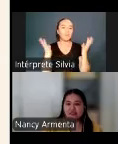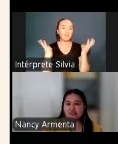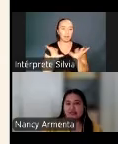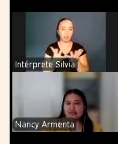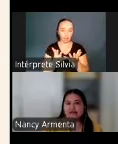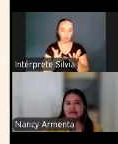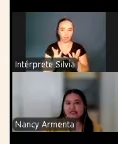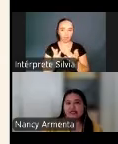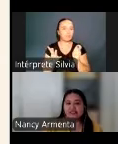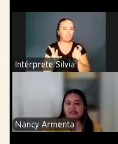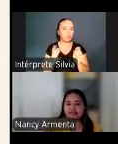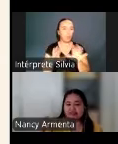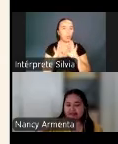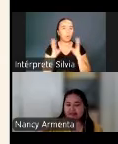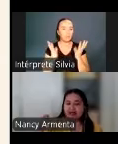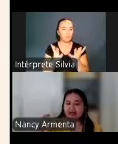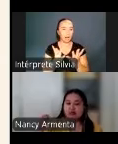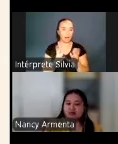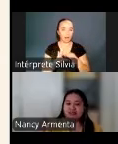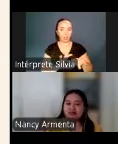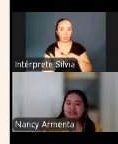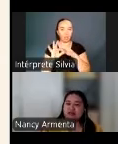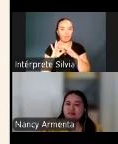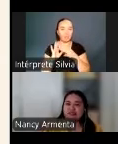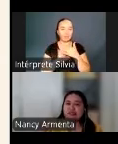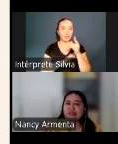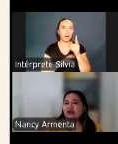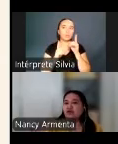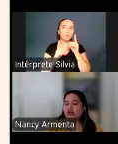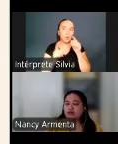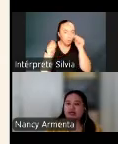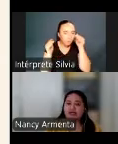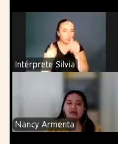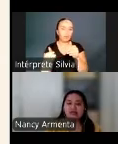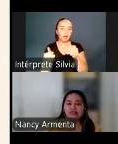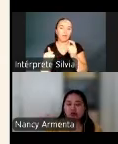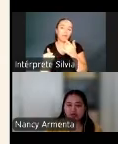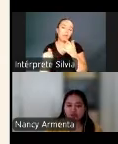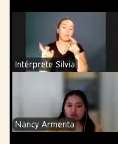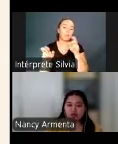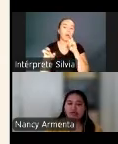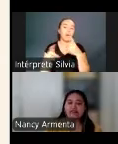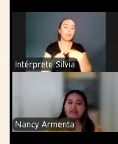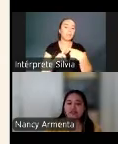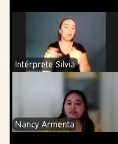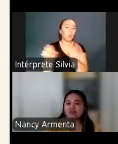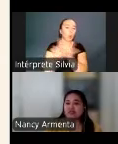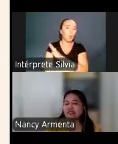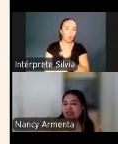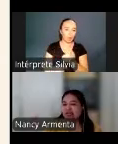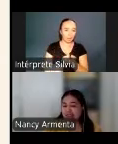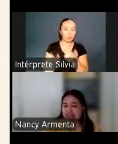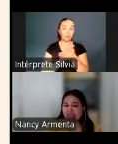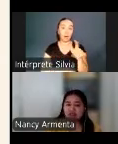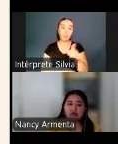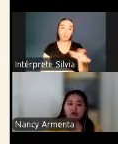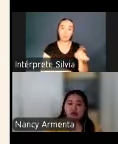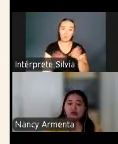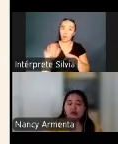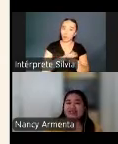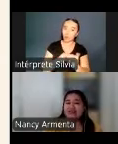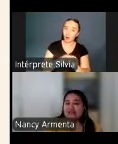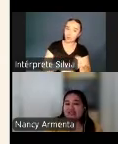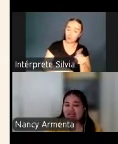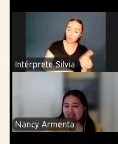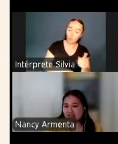la universalidad se centra o se mide solamente en cobertura, en niveles de cobertura, en si las personas tienen acceso